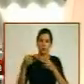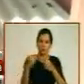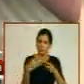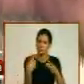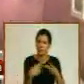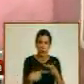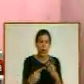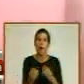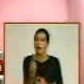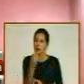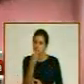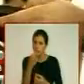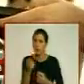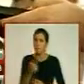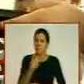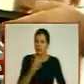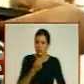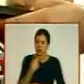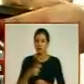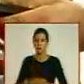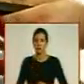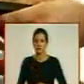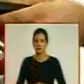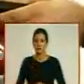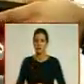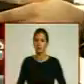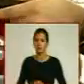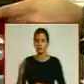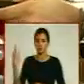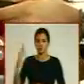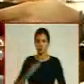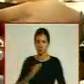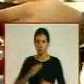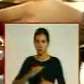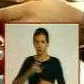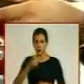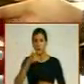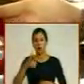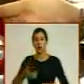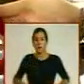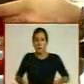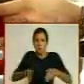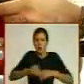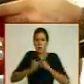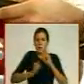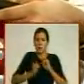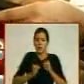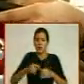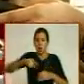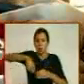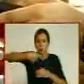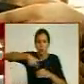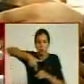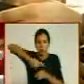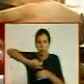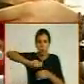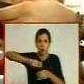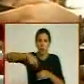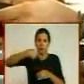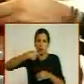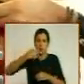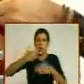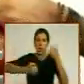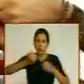y alimentos. Empezaron a traer el albestro, venimos en busca de pañales, de compota, de leche. Gracias a Dios nos